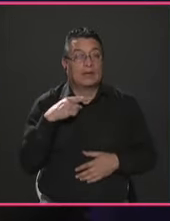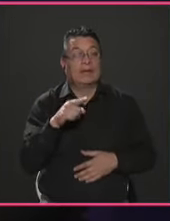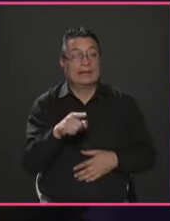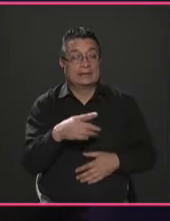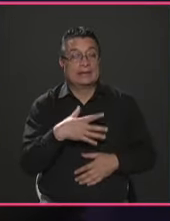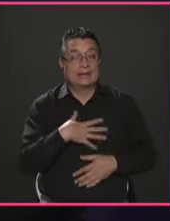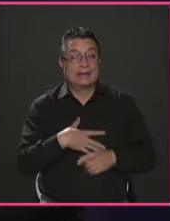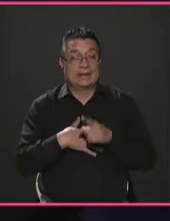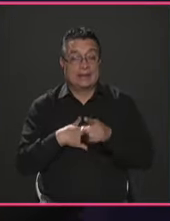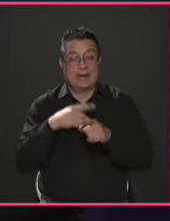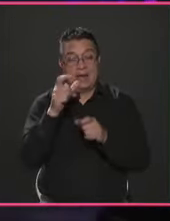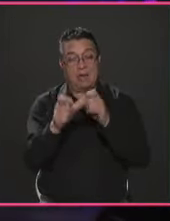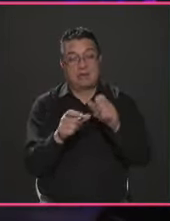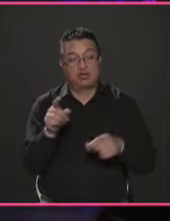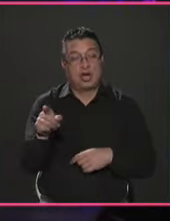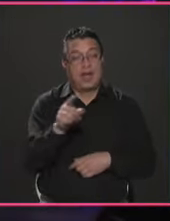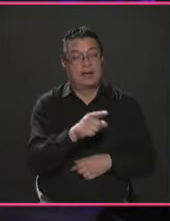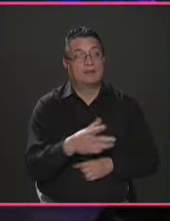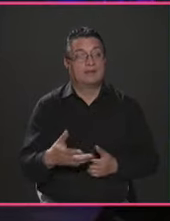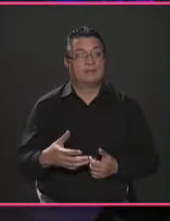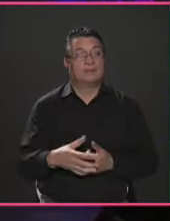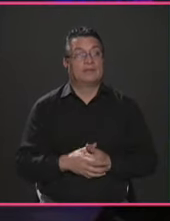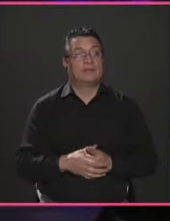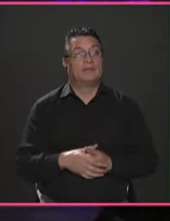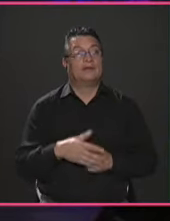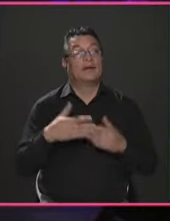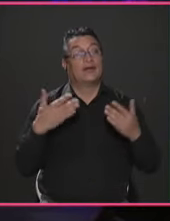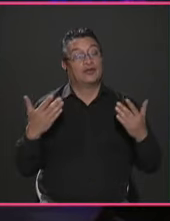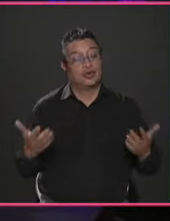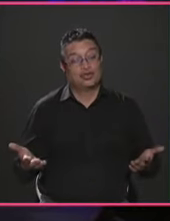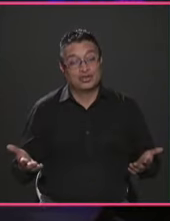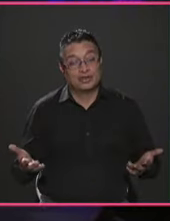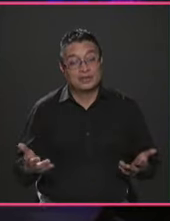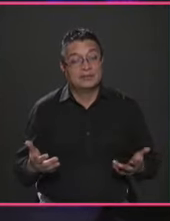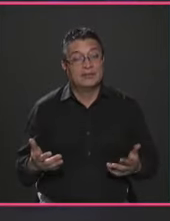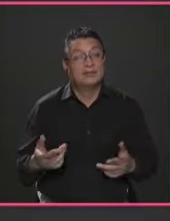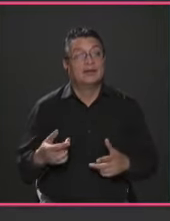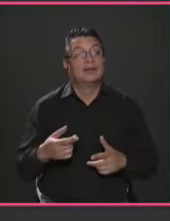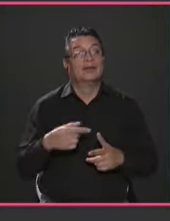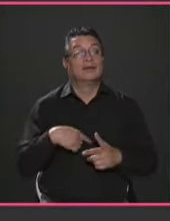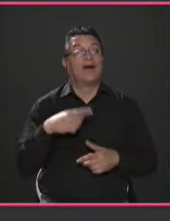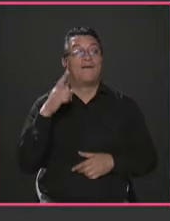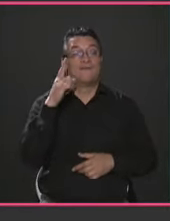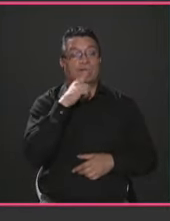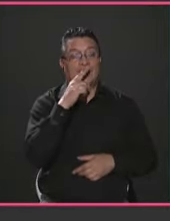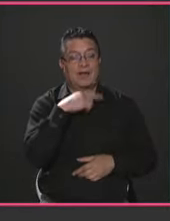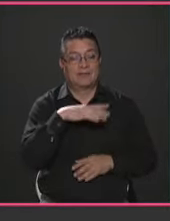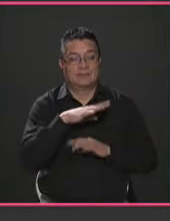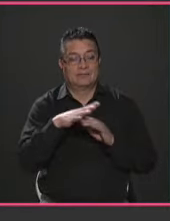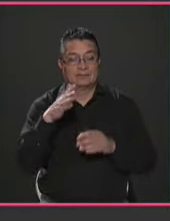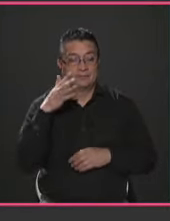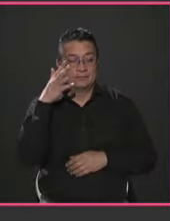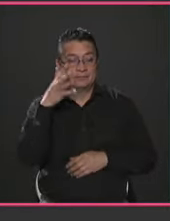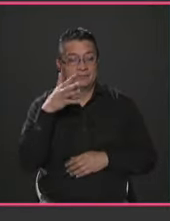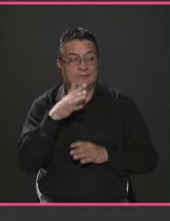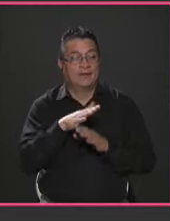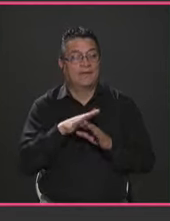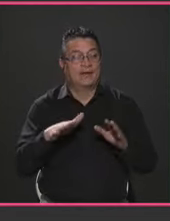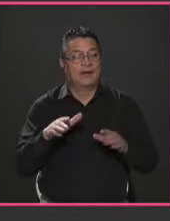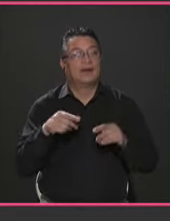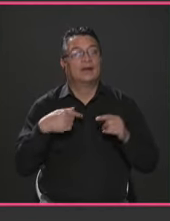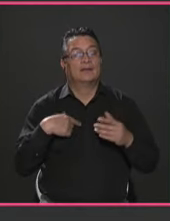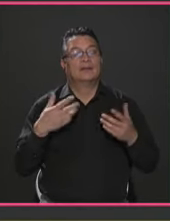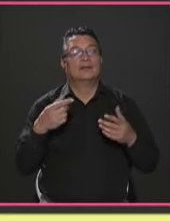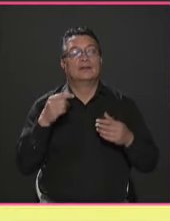es lo que quieren esos pacientes entonces estoy llegando al final de mi presentación